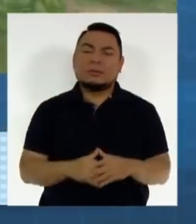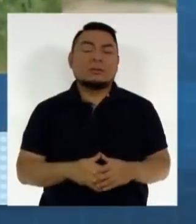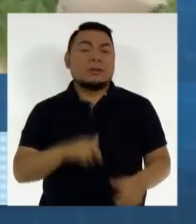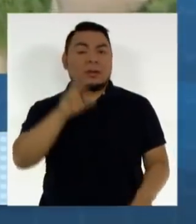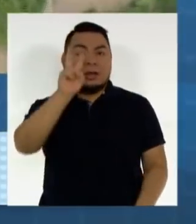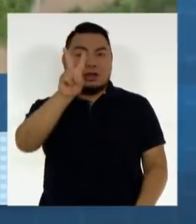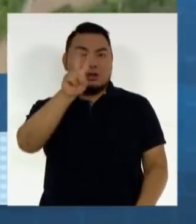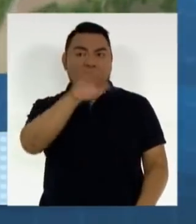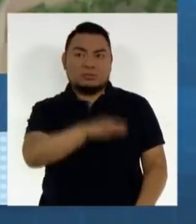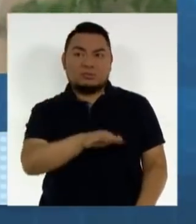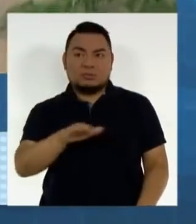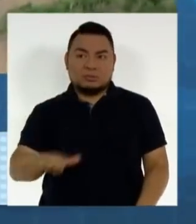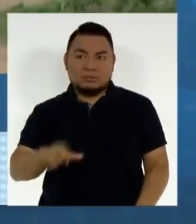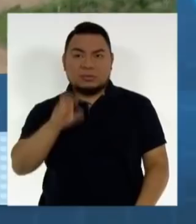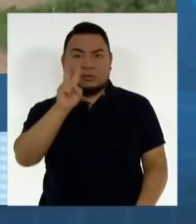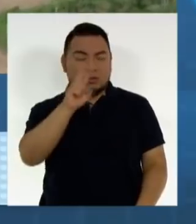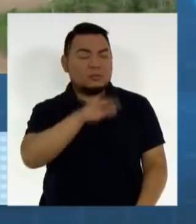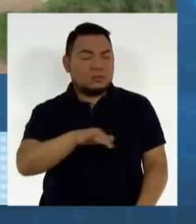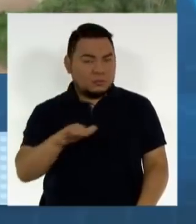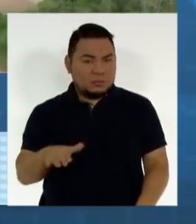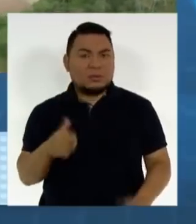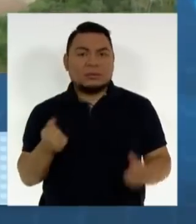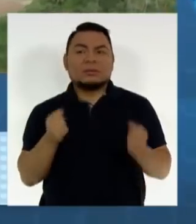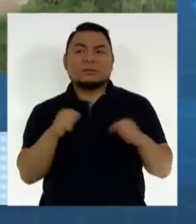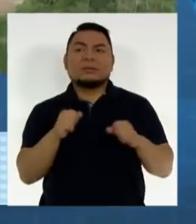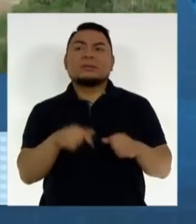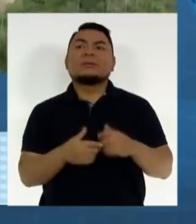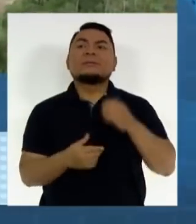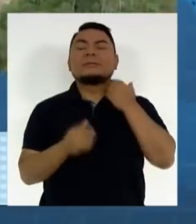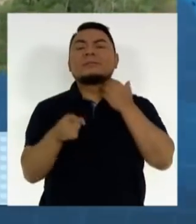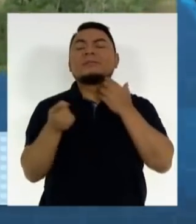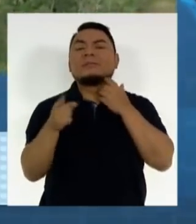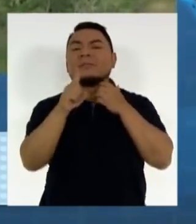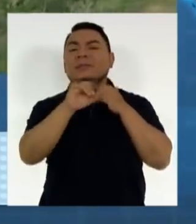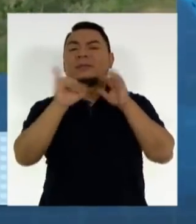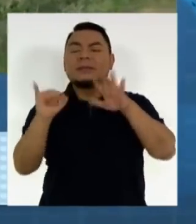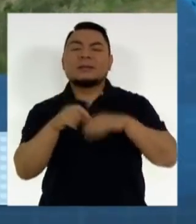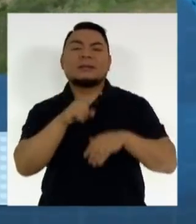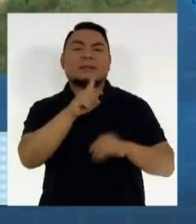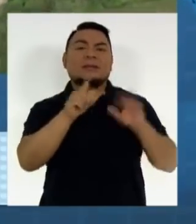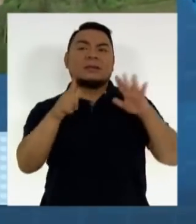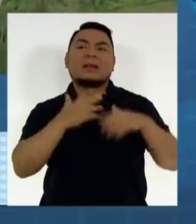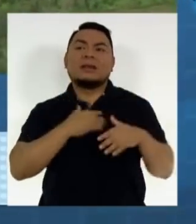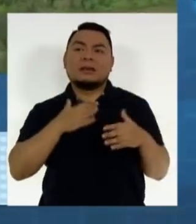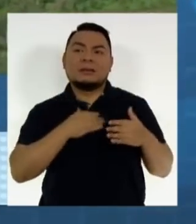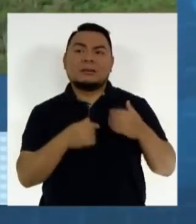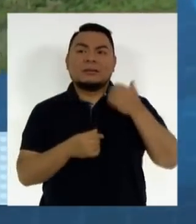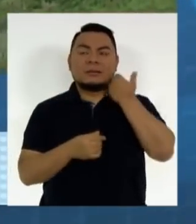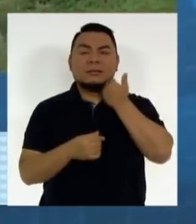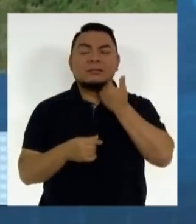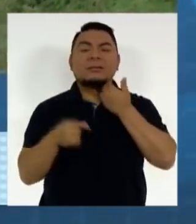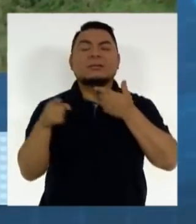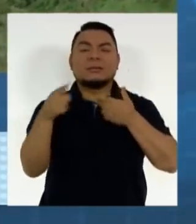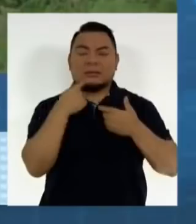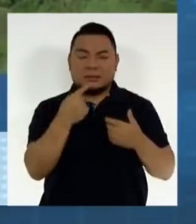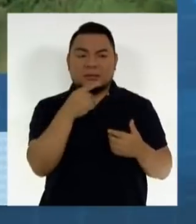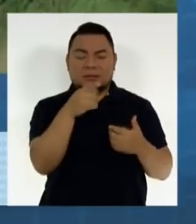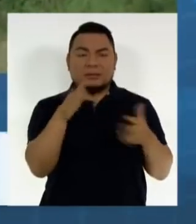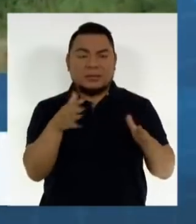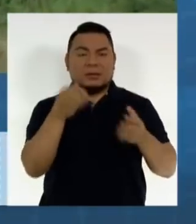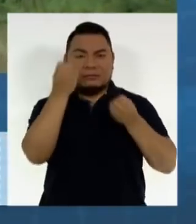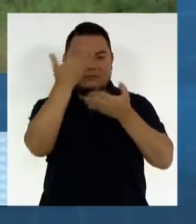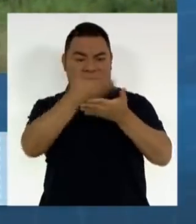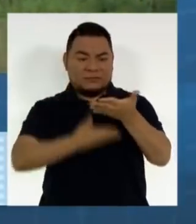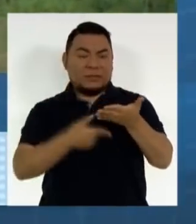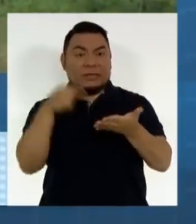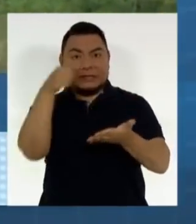niños. Dos niños. Sí, dos niños es lo que hay, pero hay menores de edad también de 16, 17 años. Okay. Eso la fiscalía ya lo tiene actualizado, ustedes